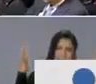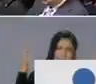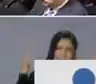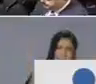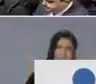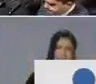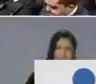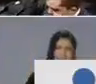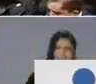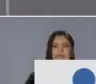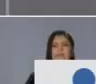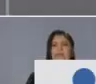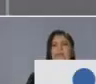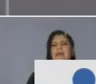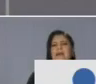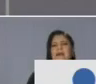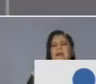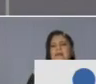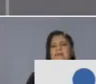vivir. Gracias